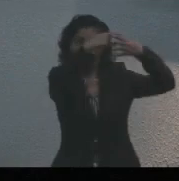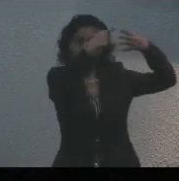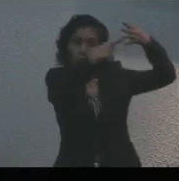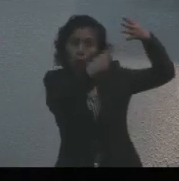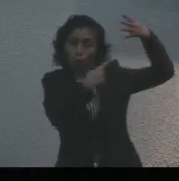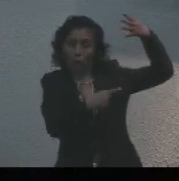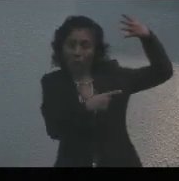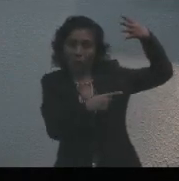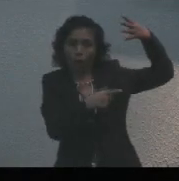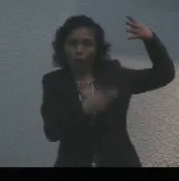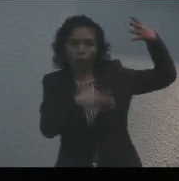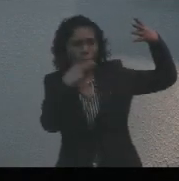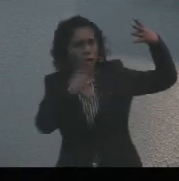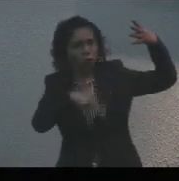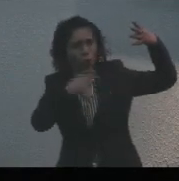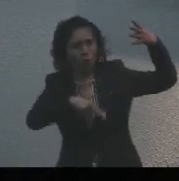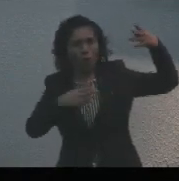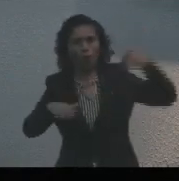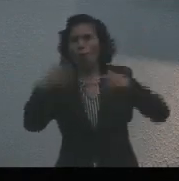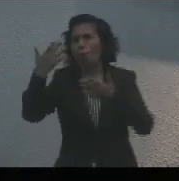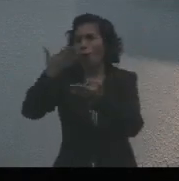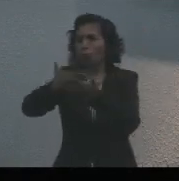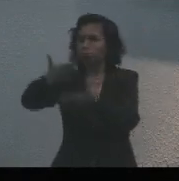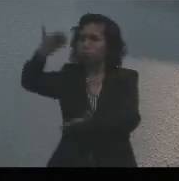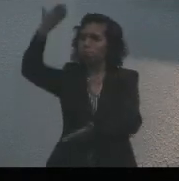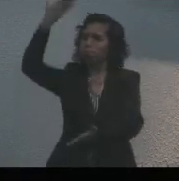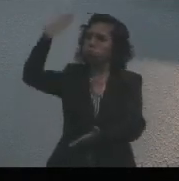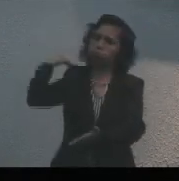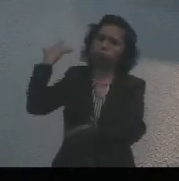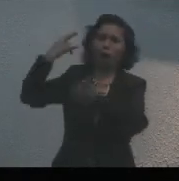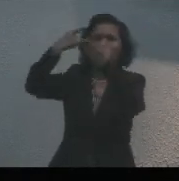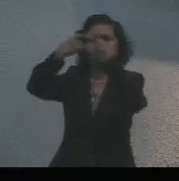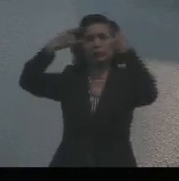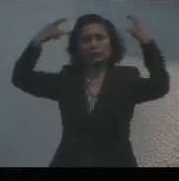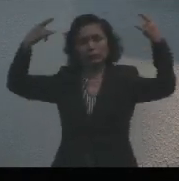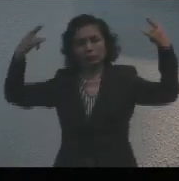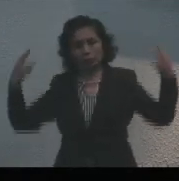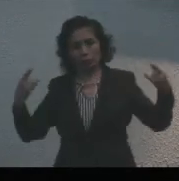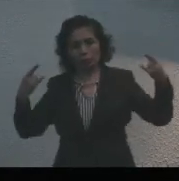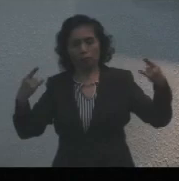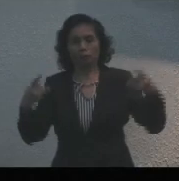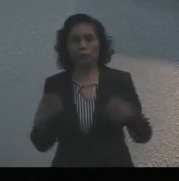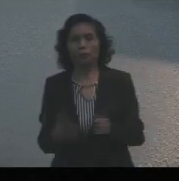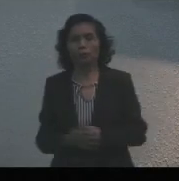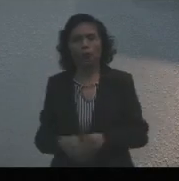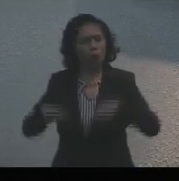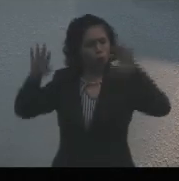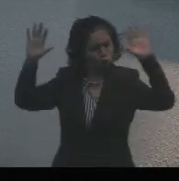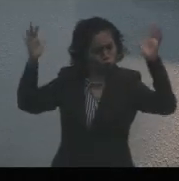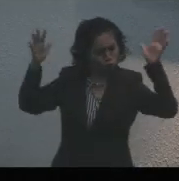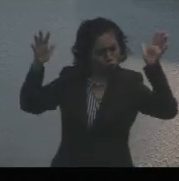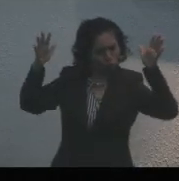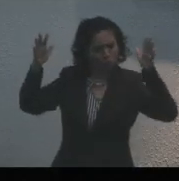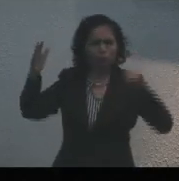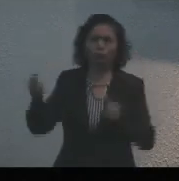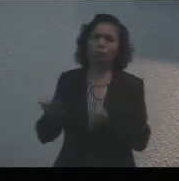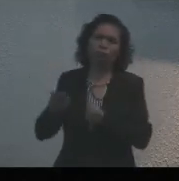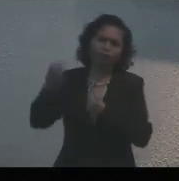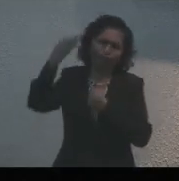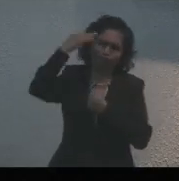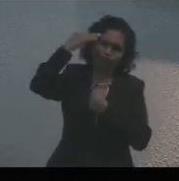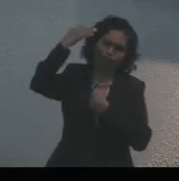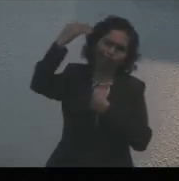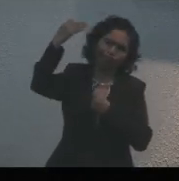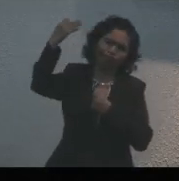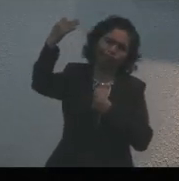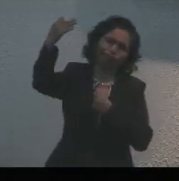en la historia presentes aquí con todos nosotros como parte del heroico colegio militar. Un fuerte aplauso a la distancia.